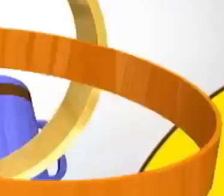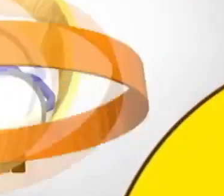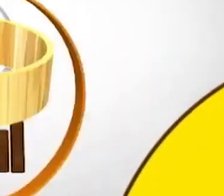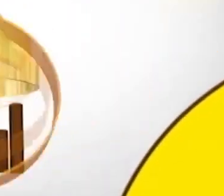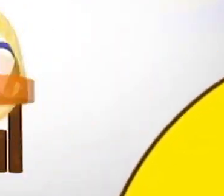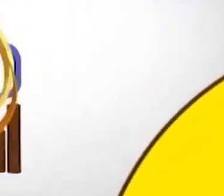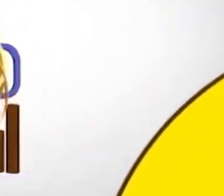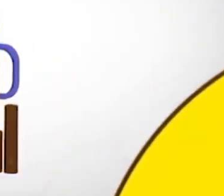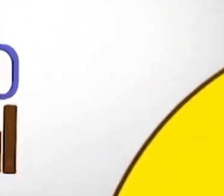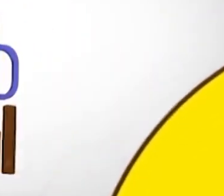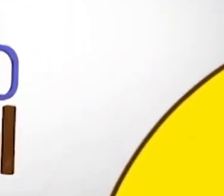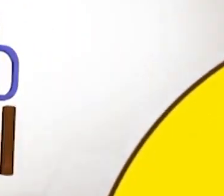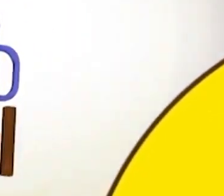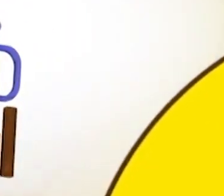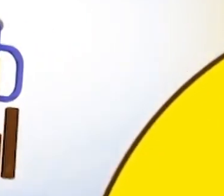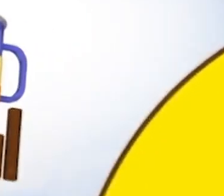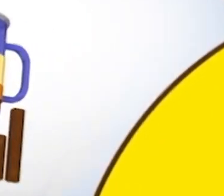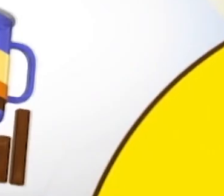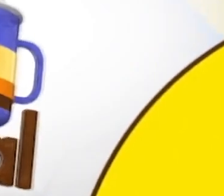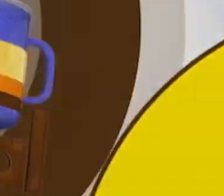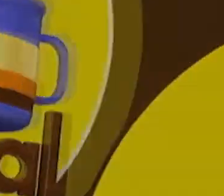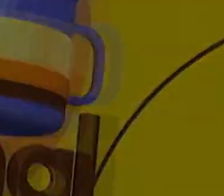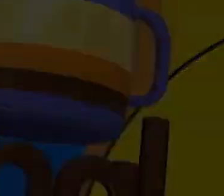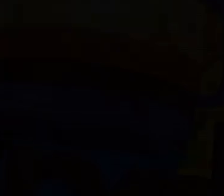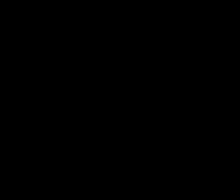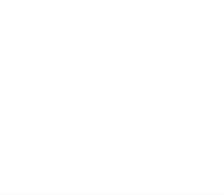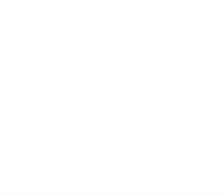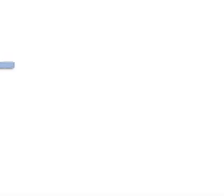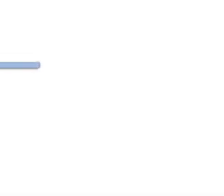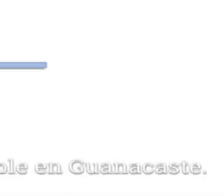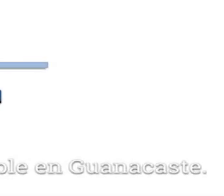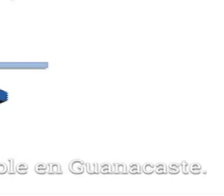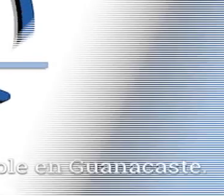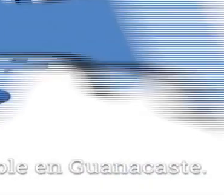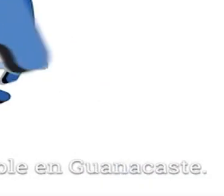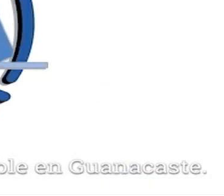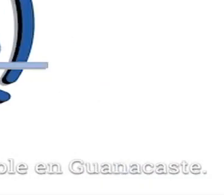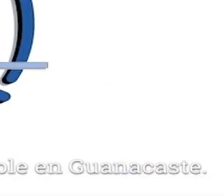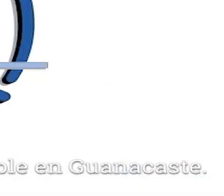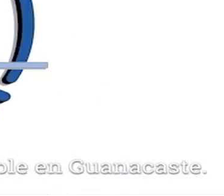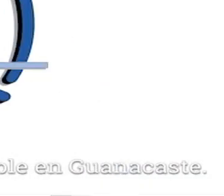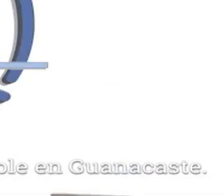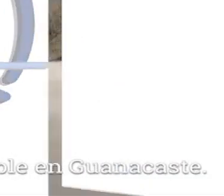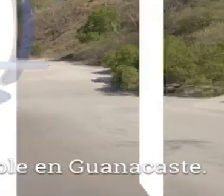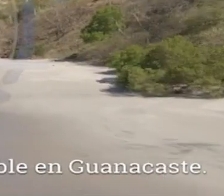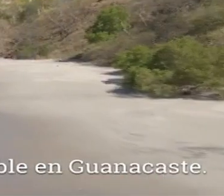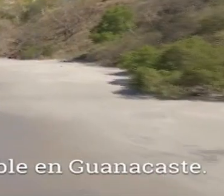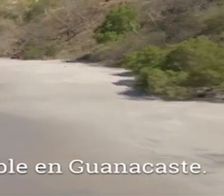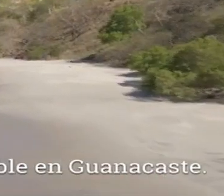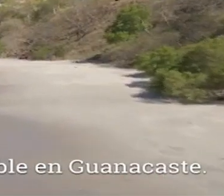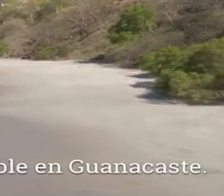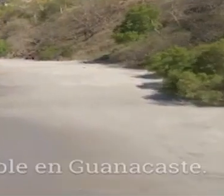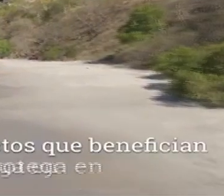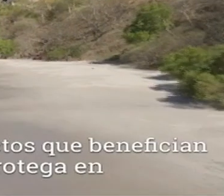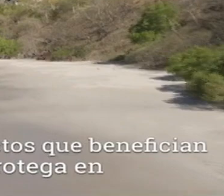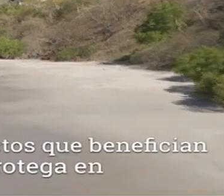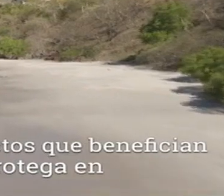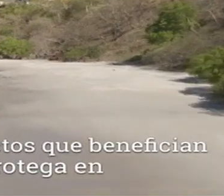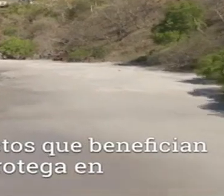aquí en Café Nacional. Acompáñenos, 101.5 Costa Rica Radio y 13 Costa Rica Televisión.